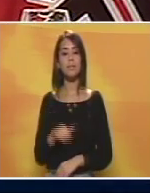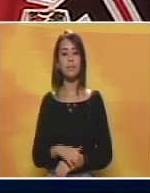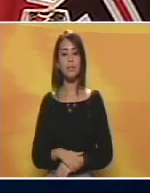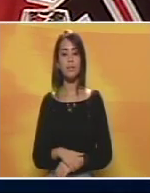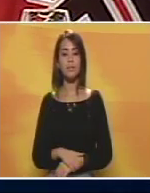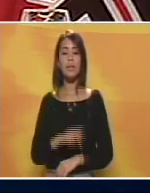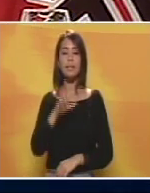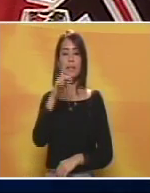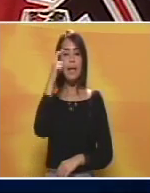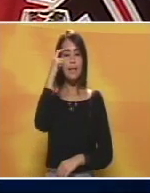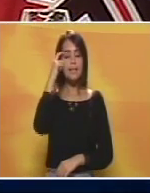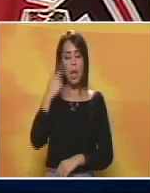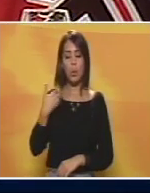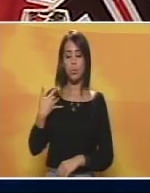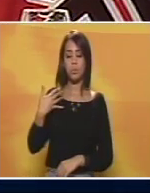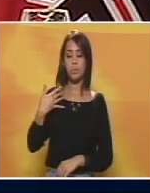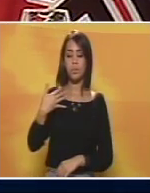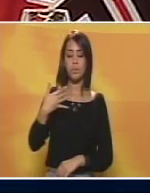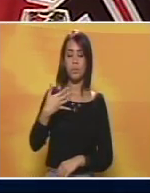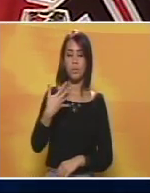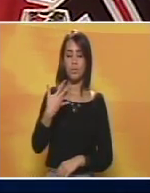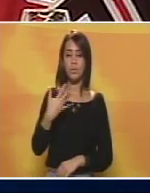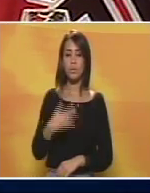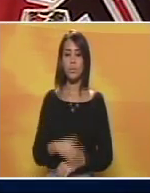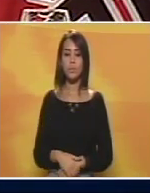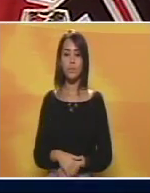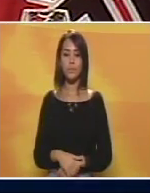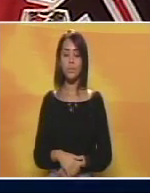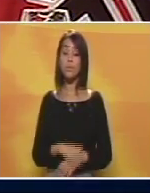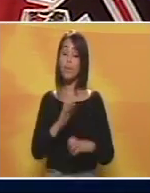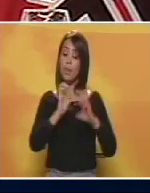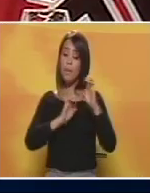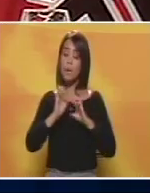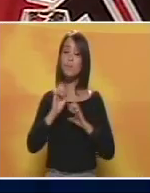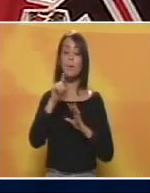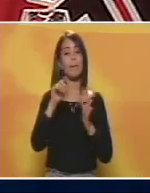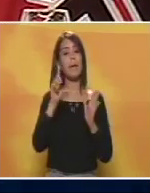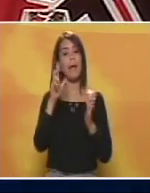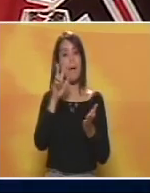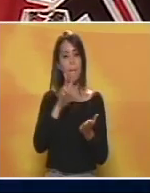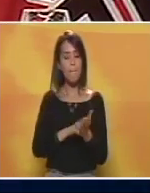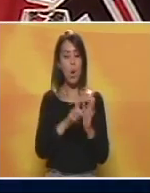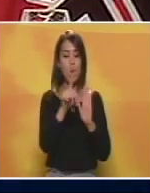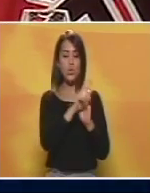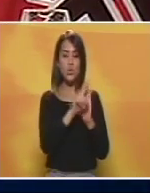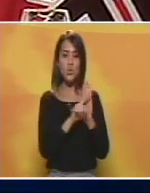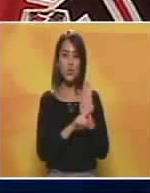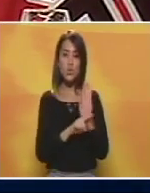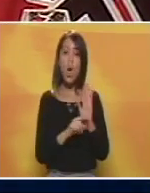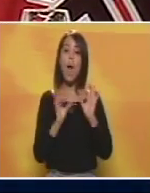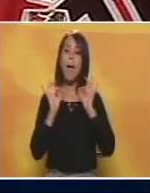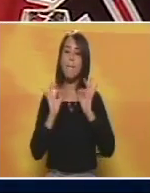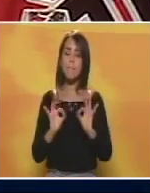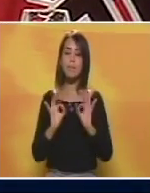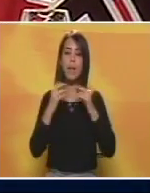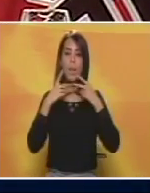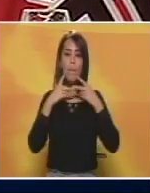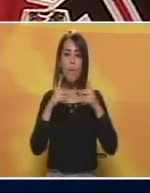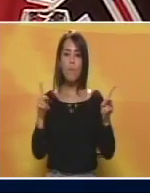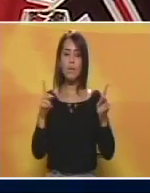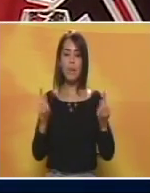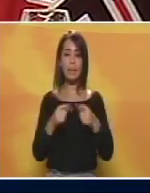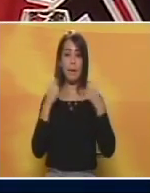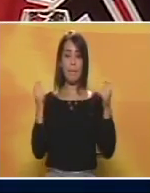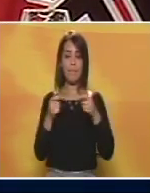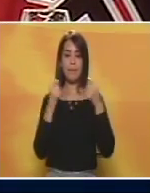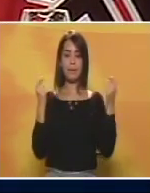estos 3 días que hemos tenido intensamente de sesión, aprobamos las normas especiales de publicidad y de